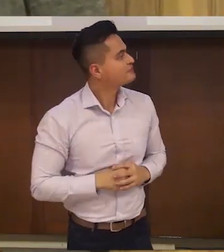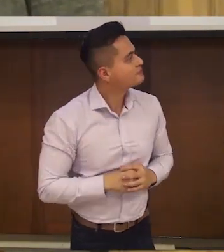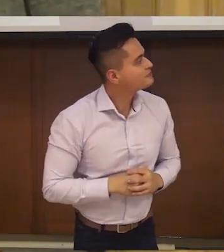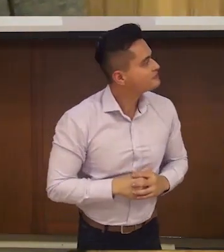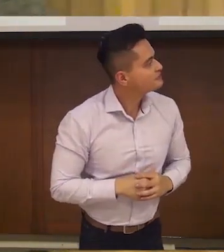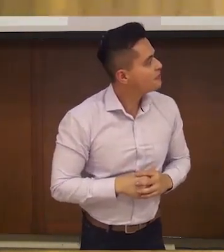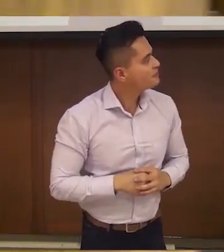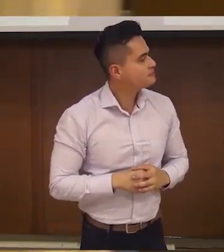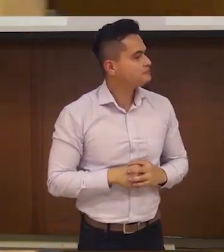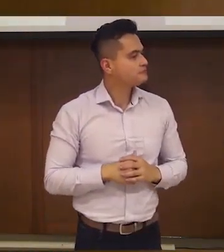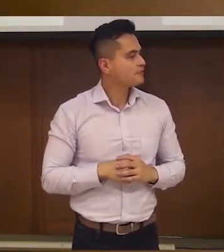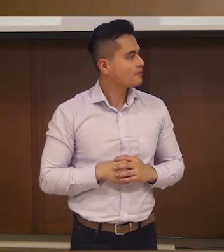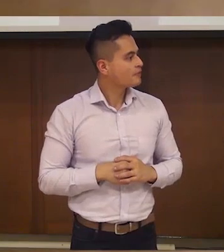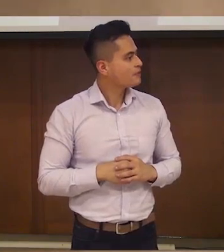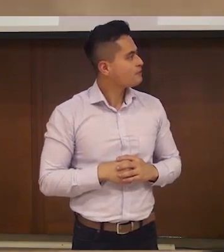Entonces,